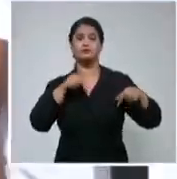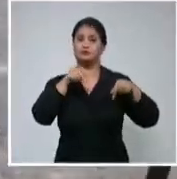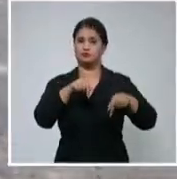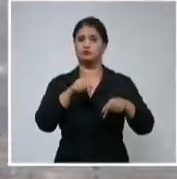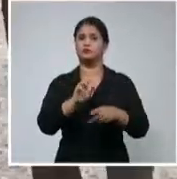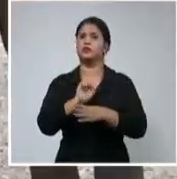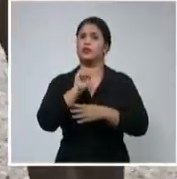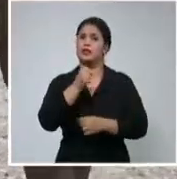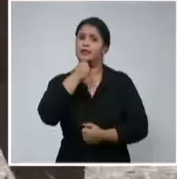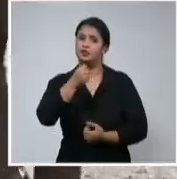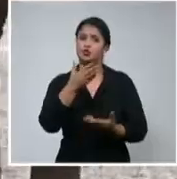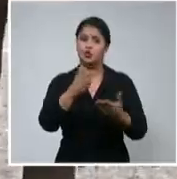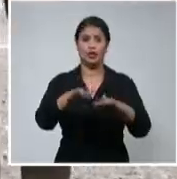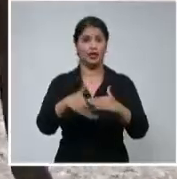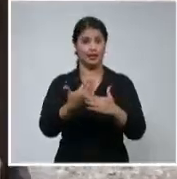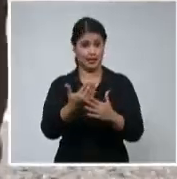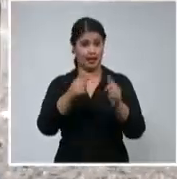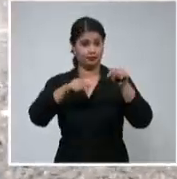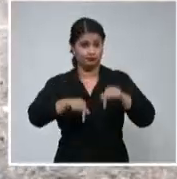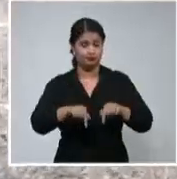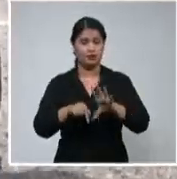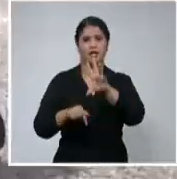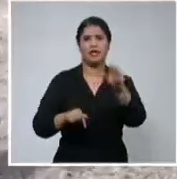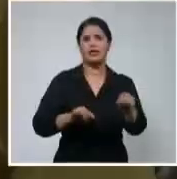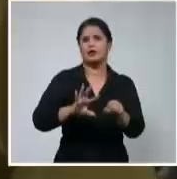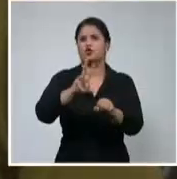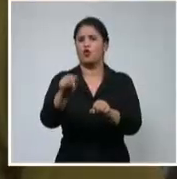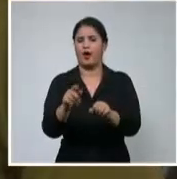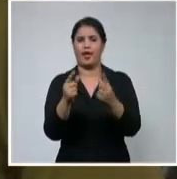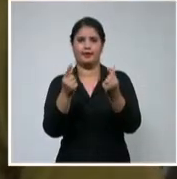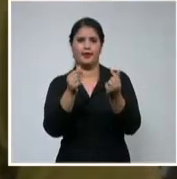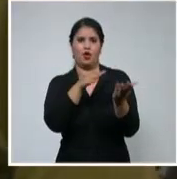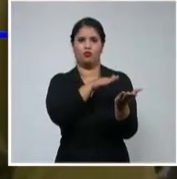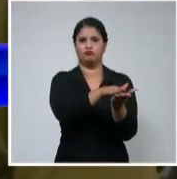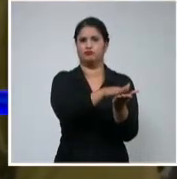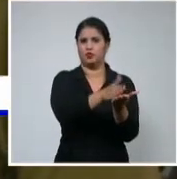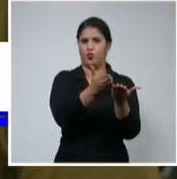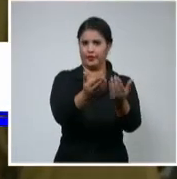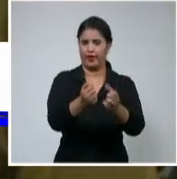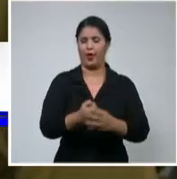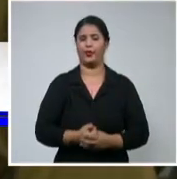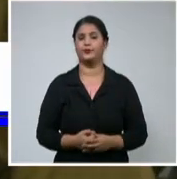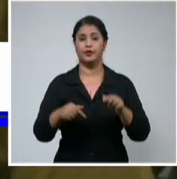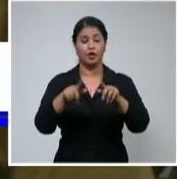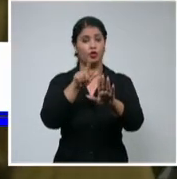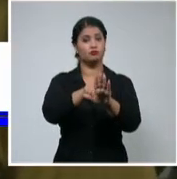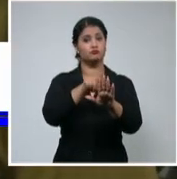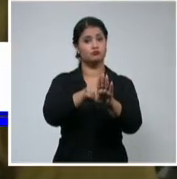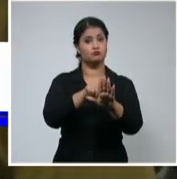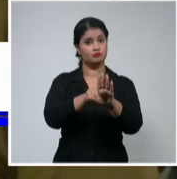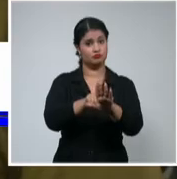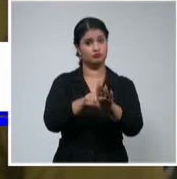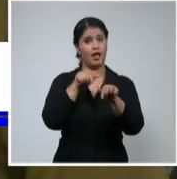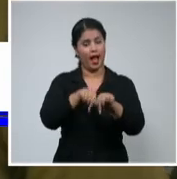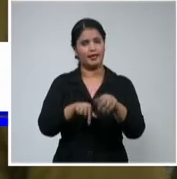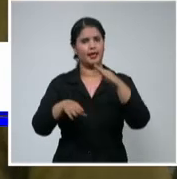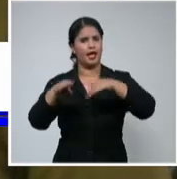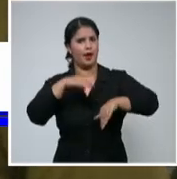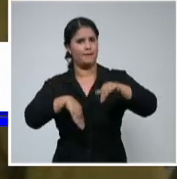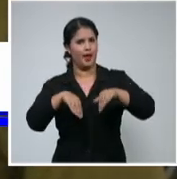delictivo en el que robaron los ingresos de varios días. Esto fue un delito de hurto ocurrido en la playa Rancho Luna,